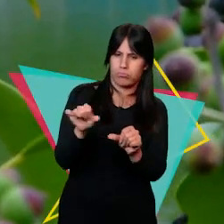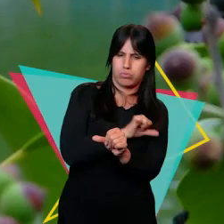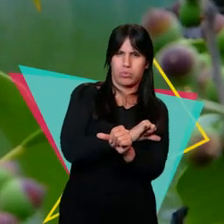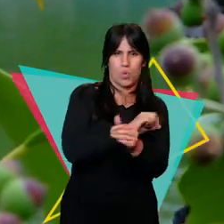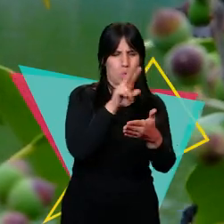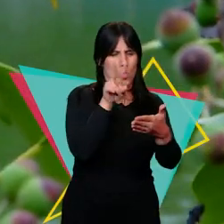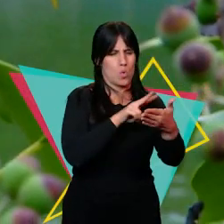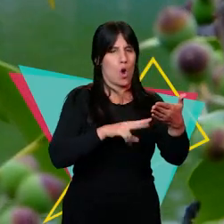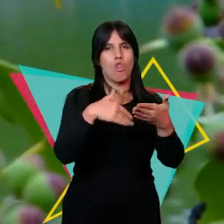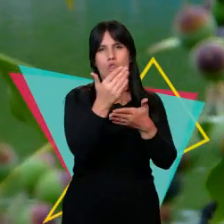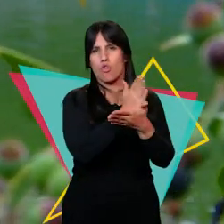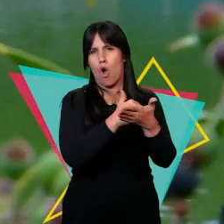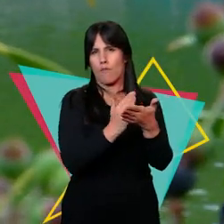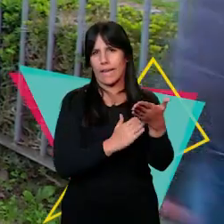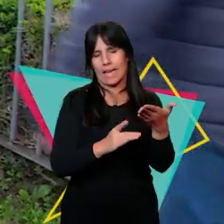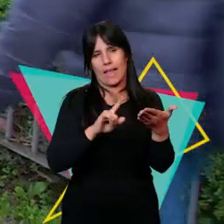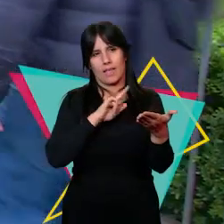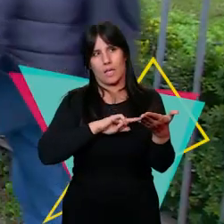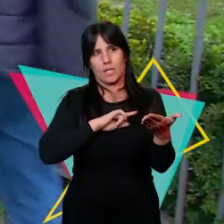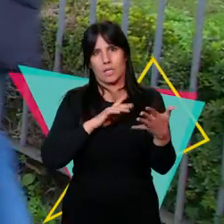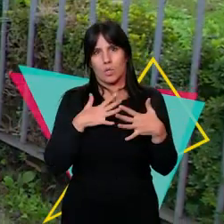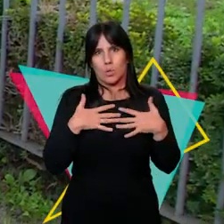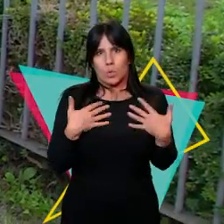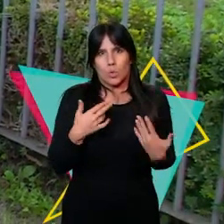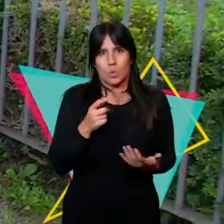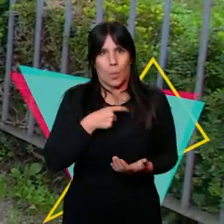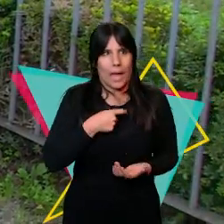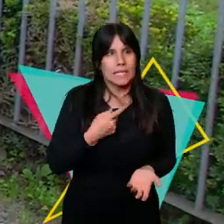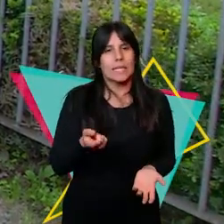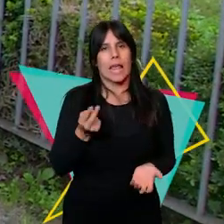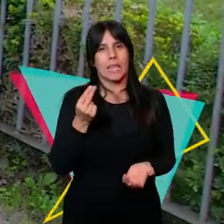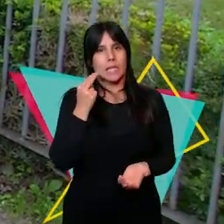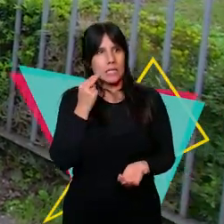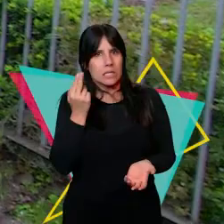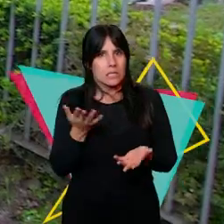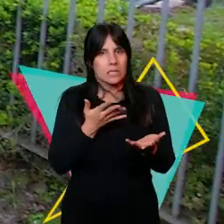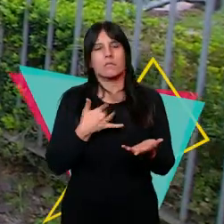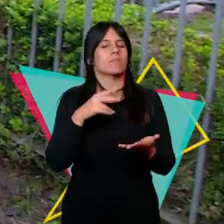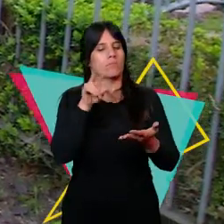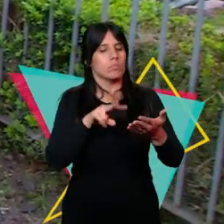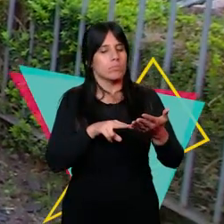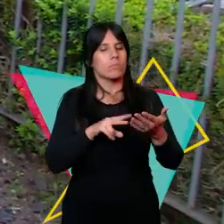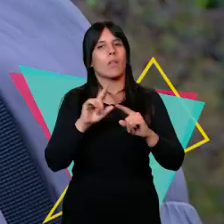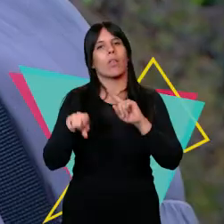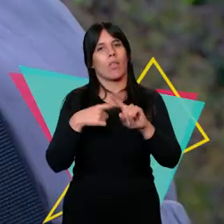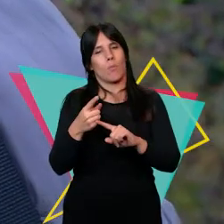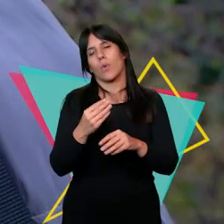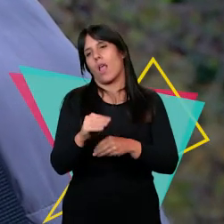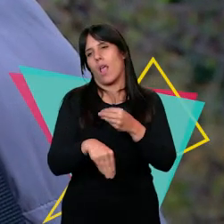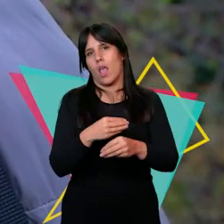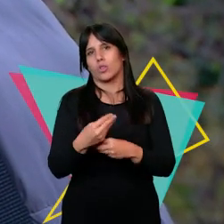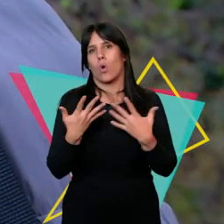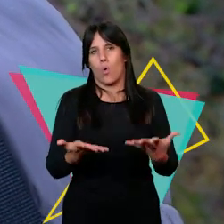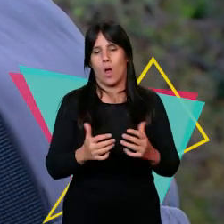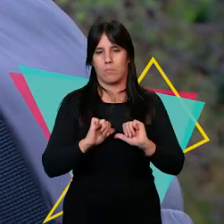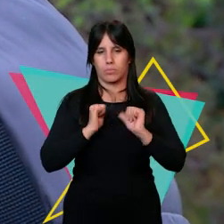y de suspense, pues me embarqué muy rápido, muy inspirado, como dice el genio Picasso, que la inspiración te coja